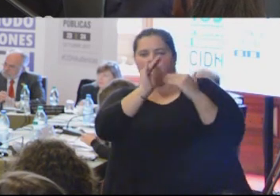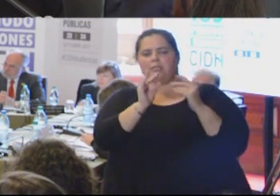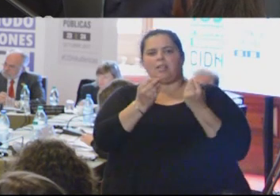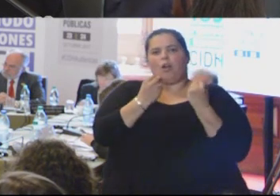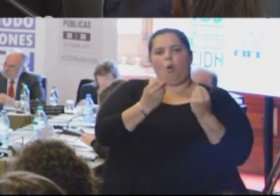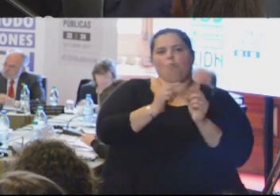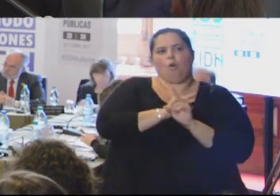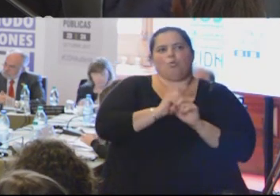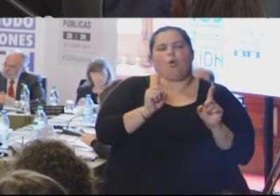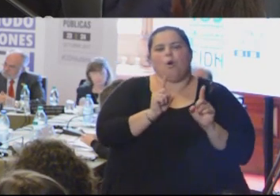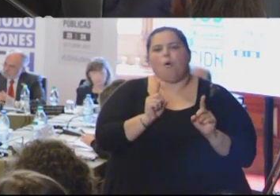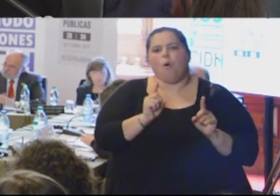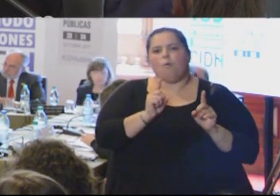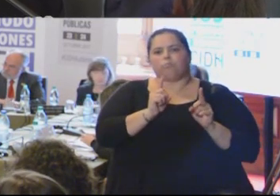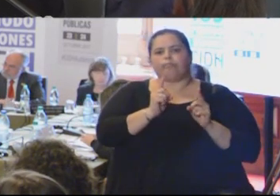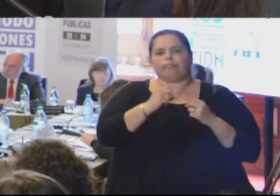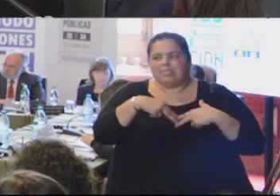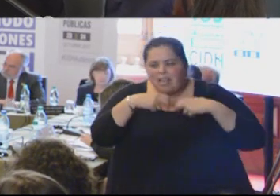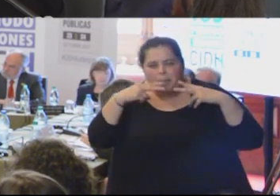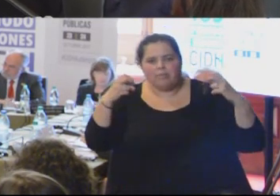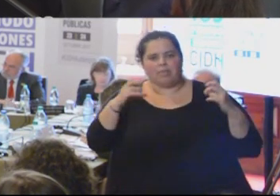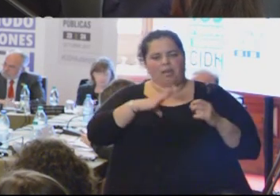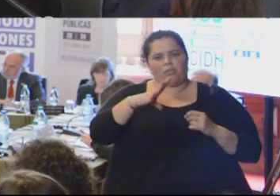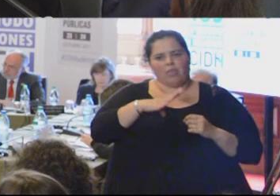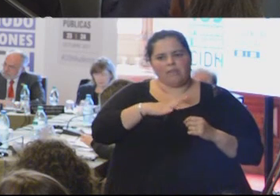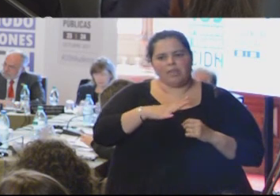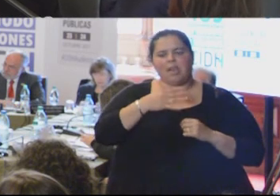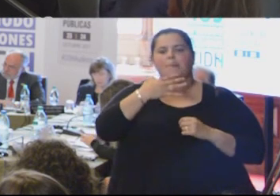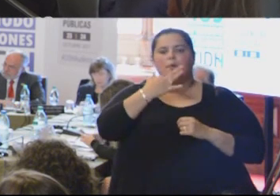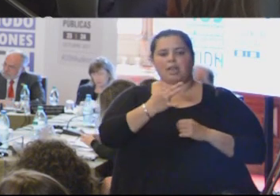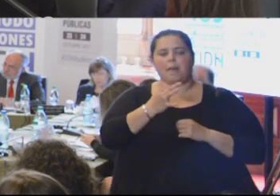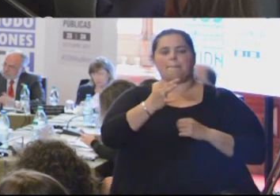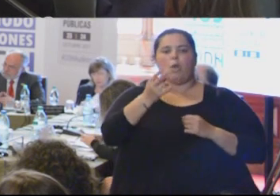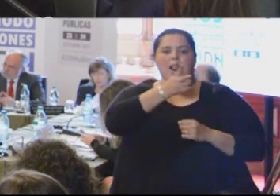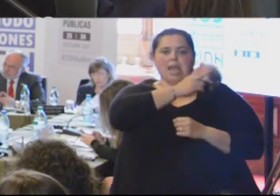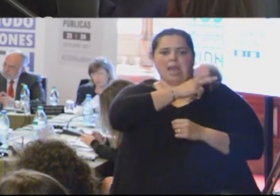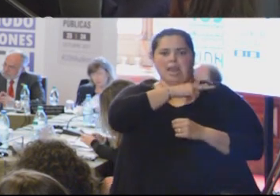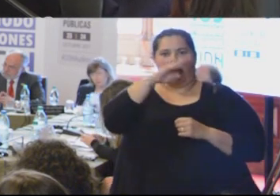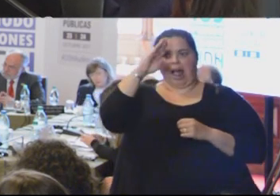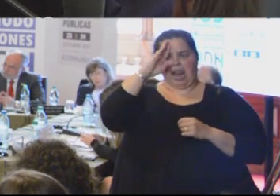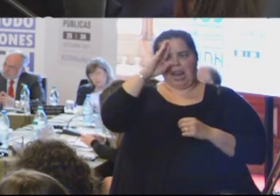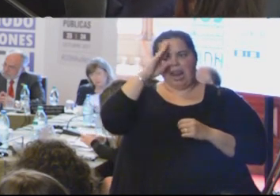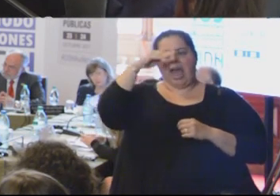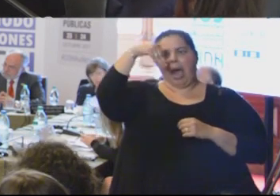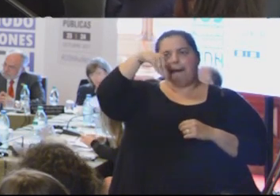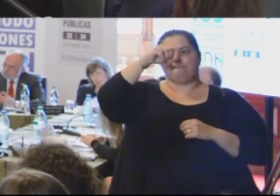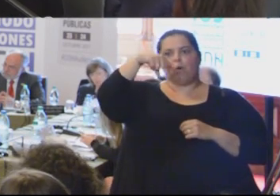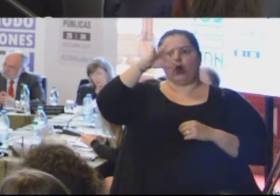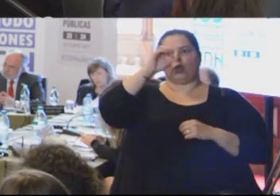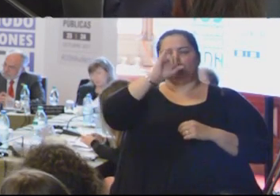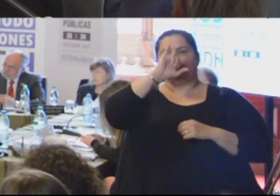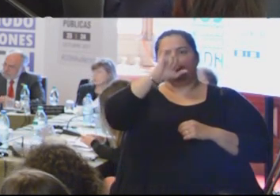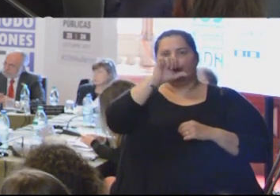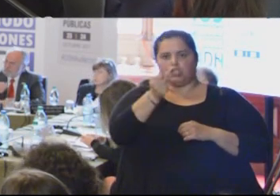investigación y juzgamiento en contra de altos mandos es precisamente el caso en general retirado mario montoya uribe en el año 2015